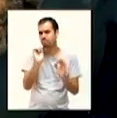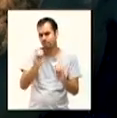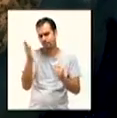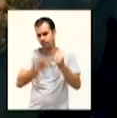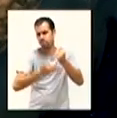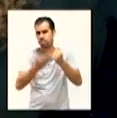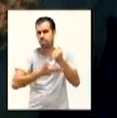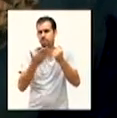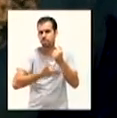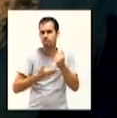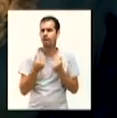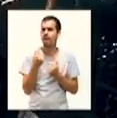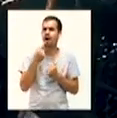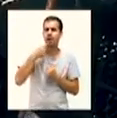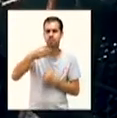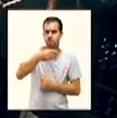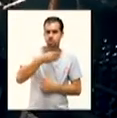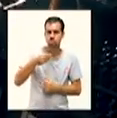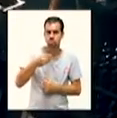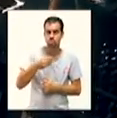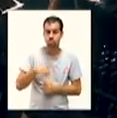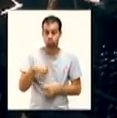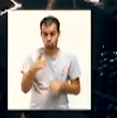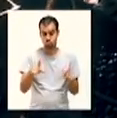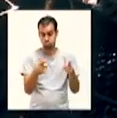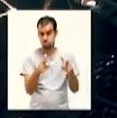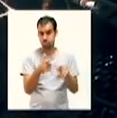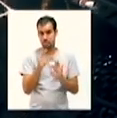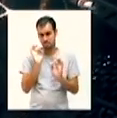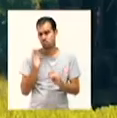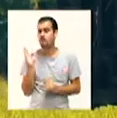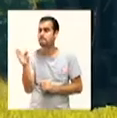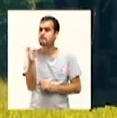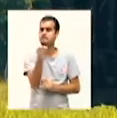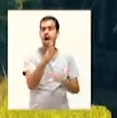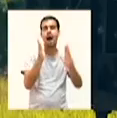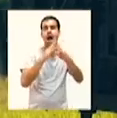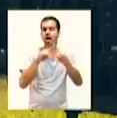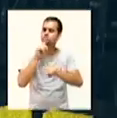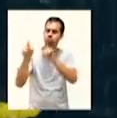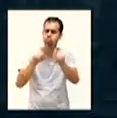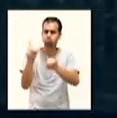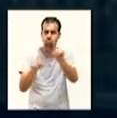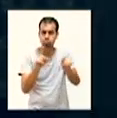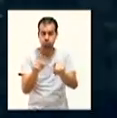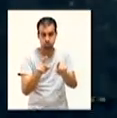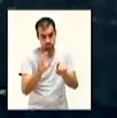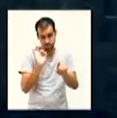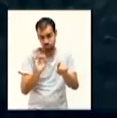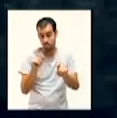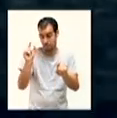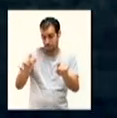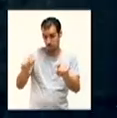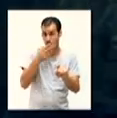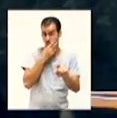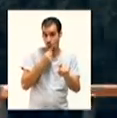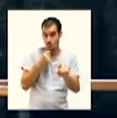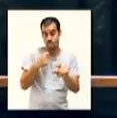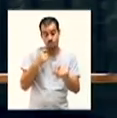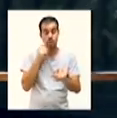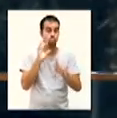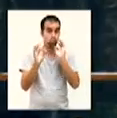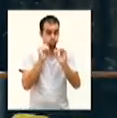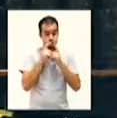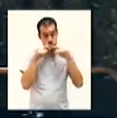azucarera. También estuvimos con las pesquisas, previendo que nuestros jóvenes estuvieran bien protegidos. Además,